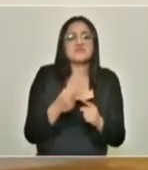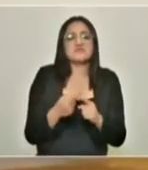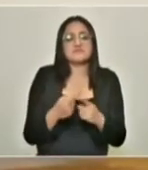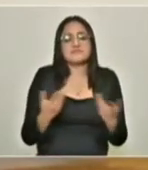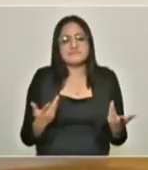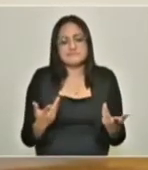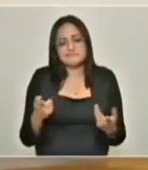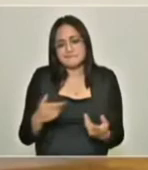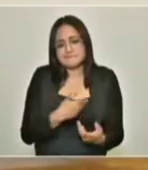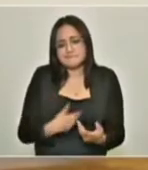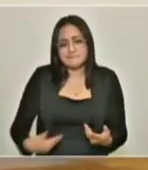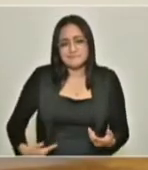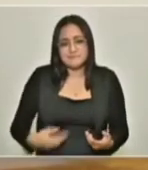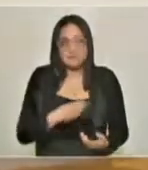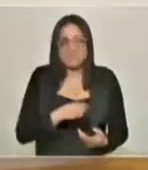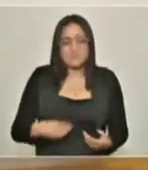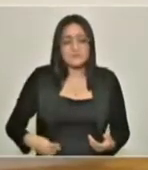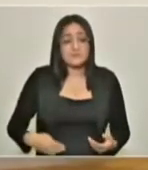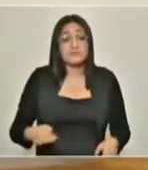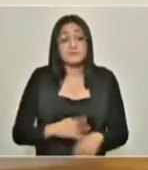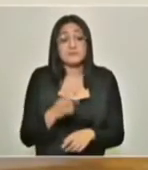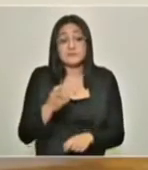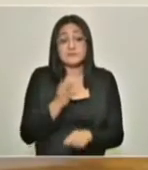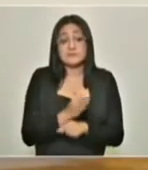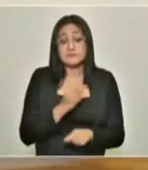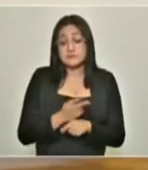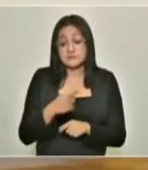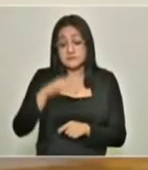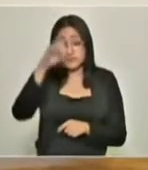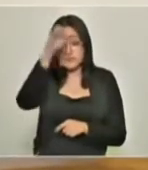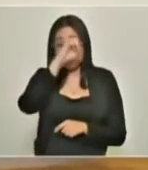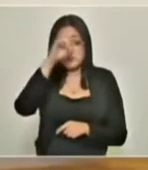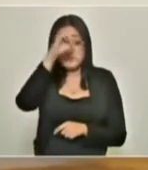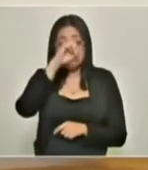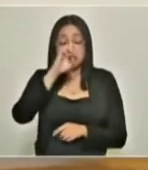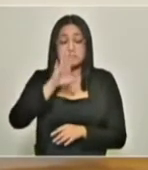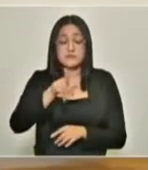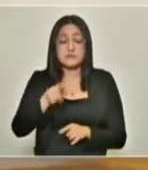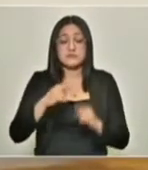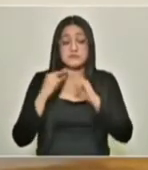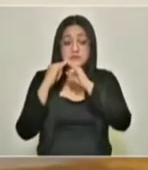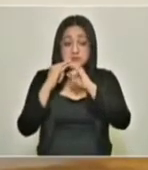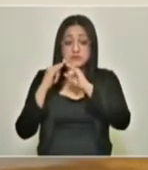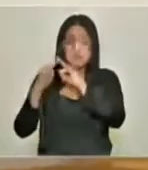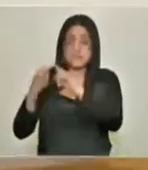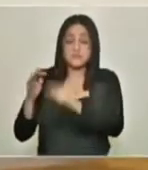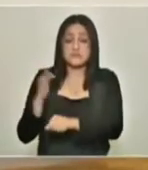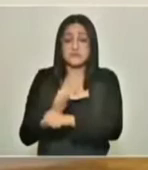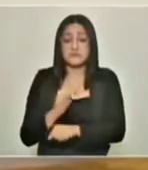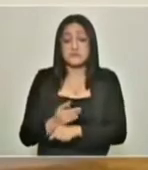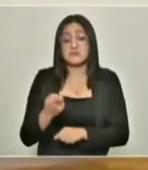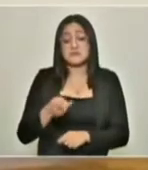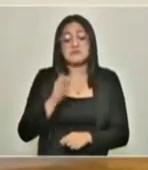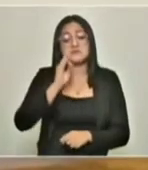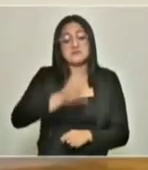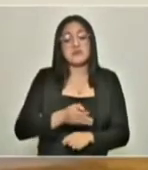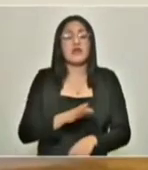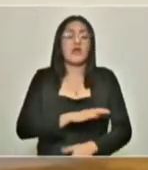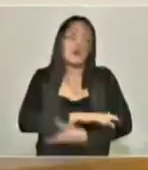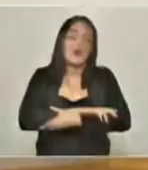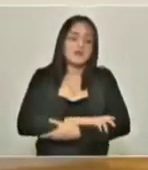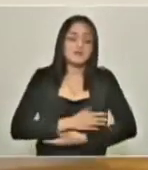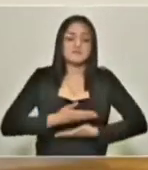Por eso una opinión de que el ambulantaje se permite por